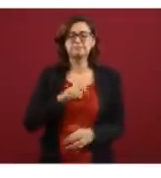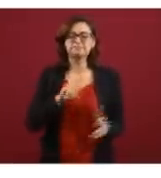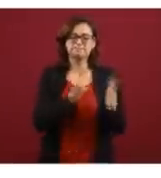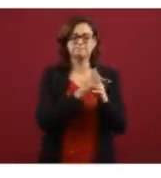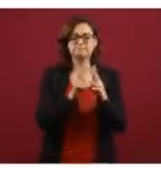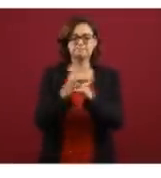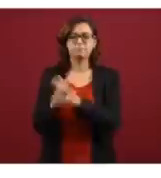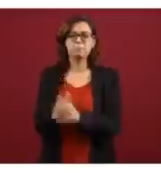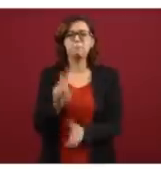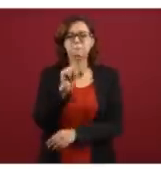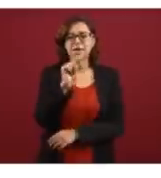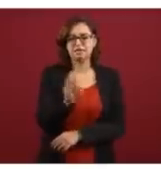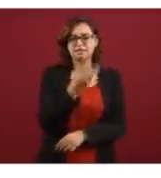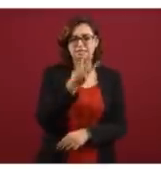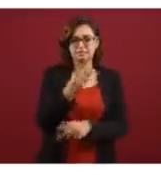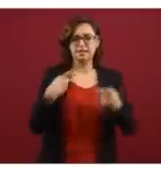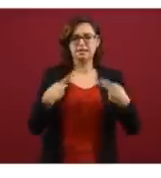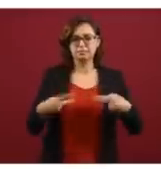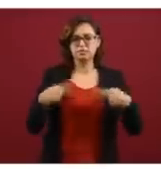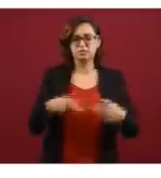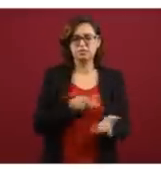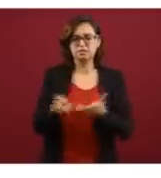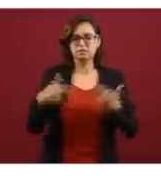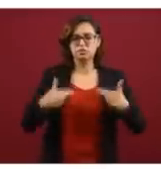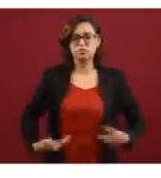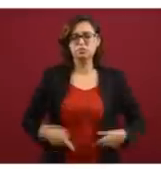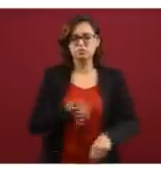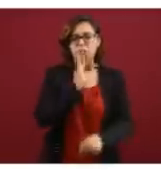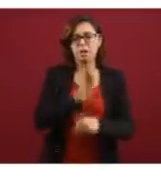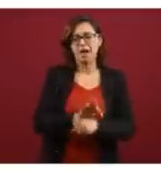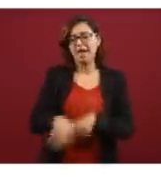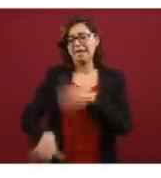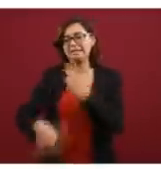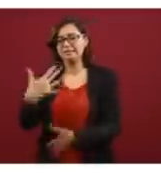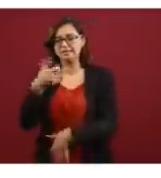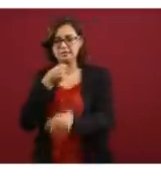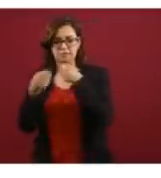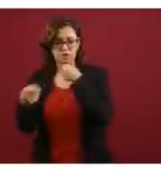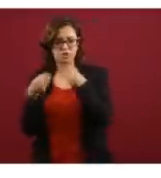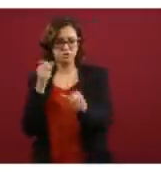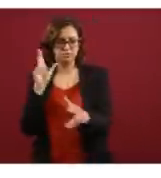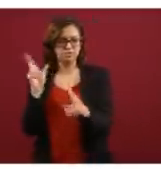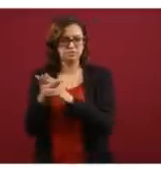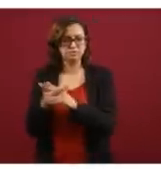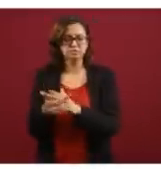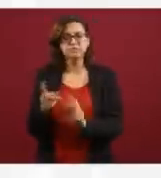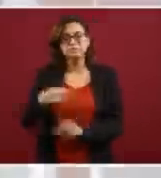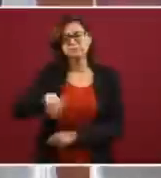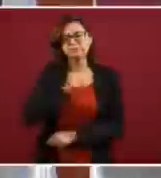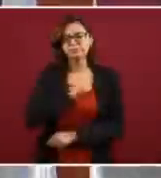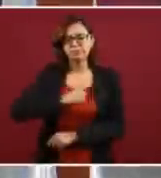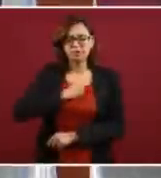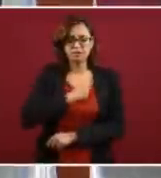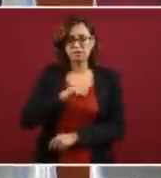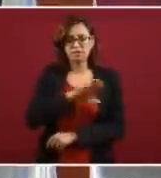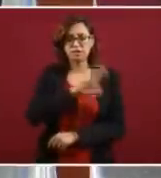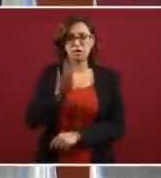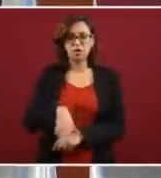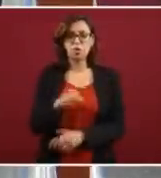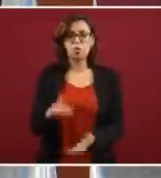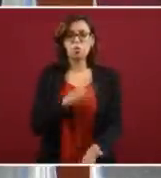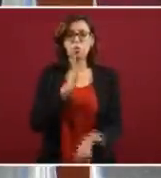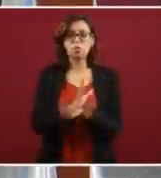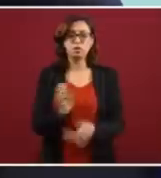asesinados 23 defensores y 15 periodistas. Hay que señalar que de estas personas que lamentablemente fallecieron, solamente